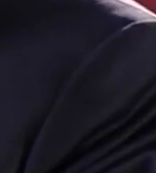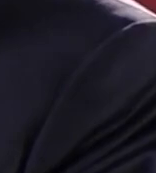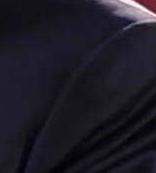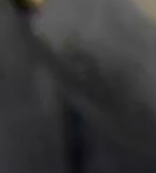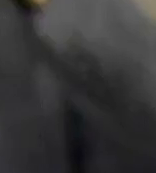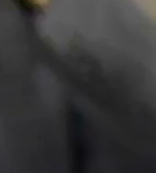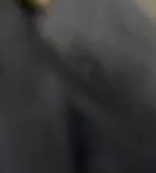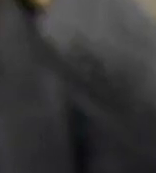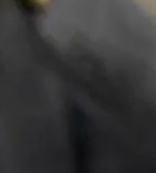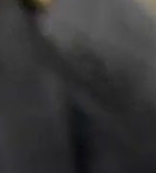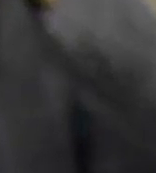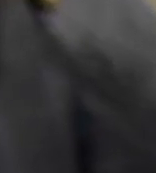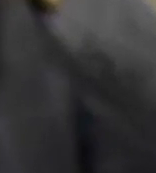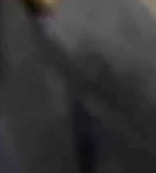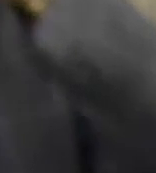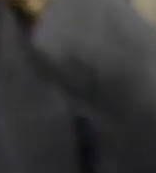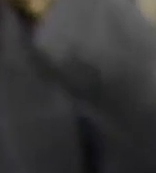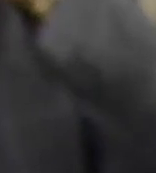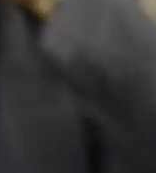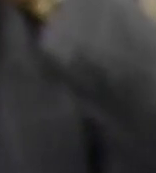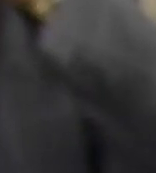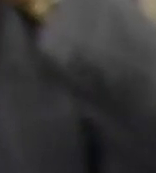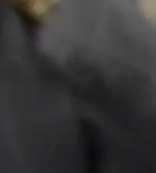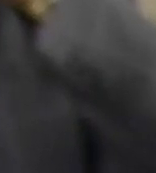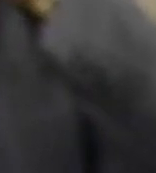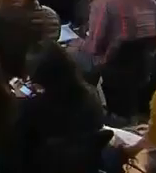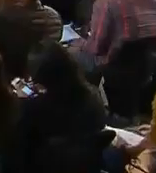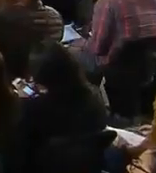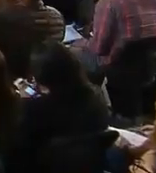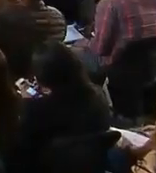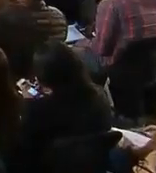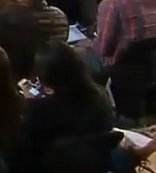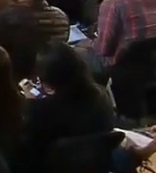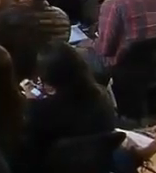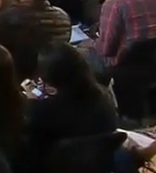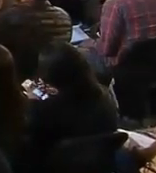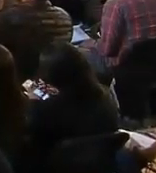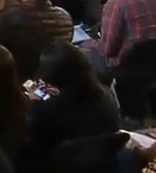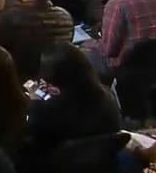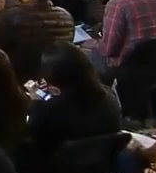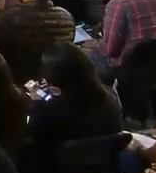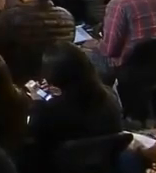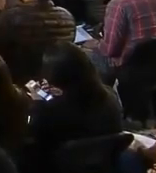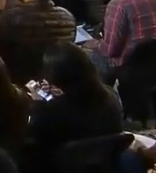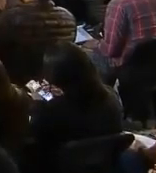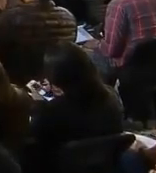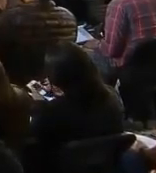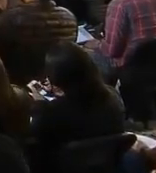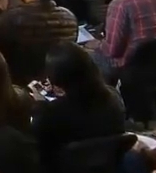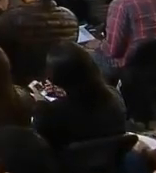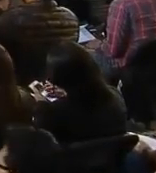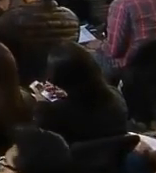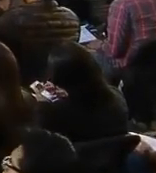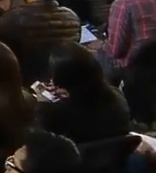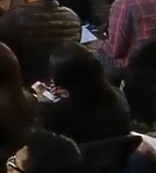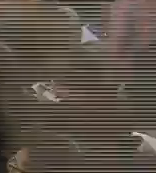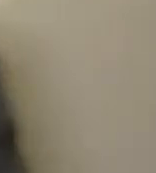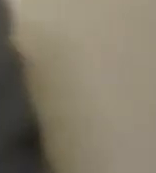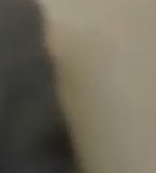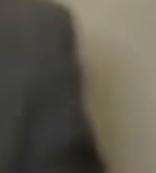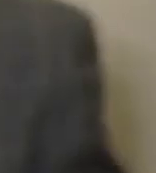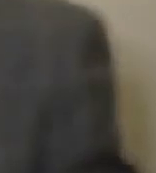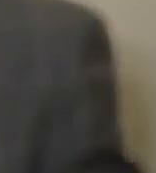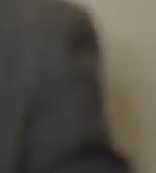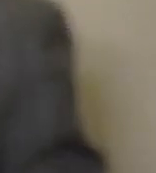informe referente a los 50,000 elementos que aparentemente estaban activos del anterior gobierno, si realmente